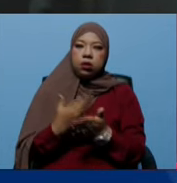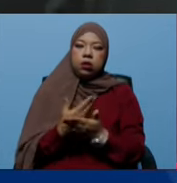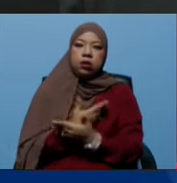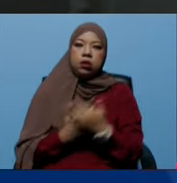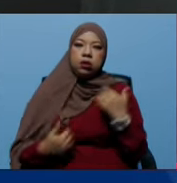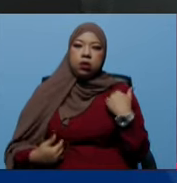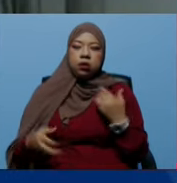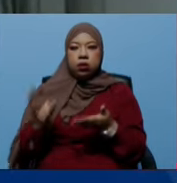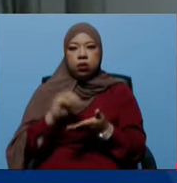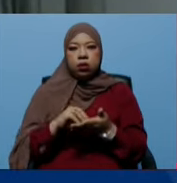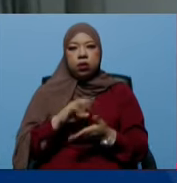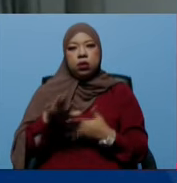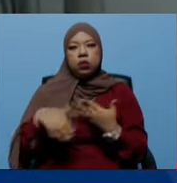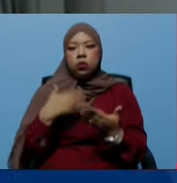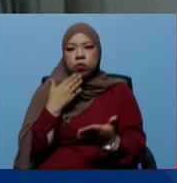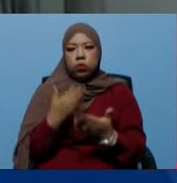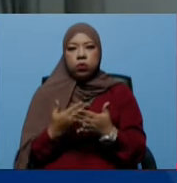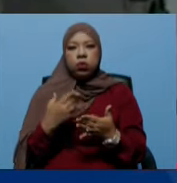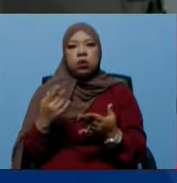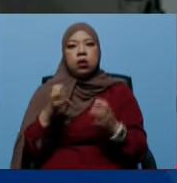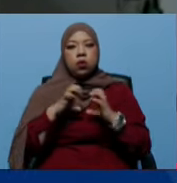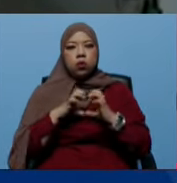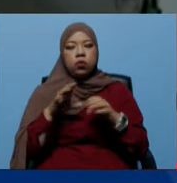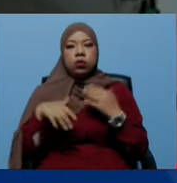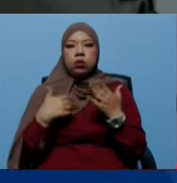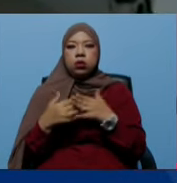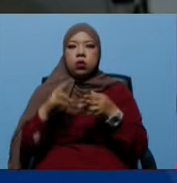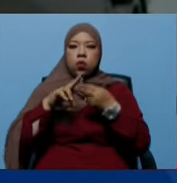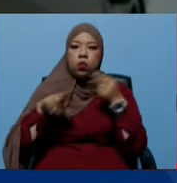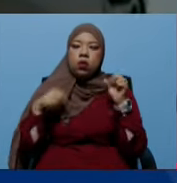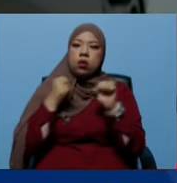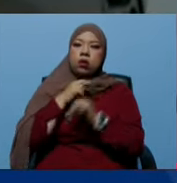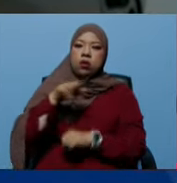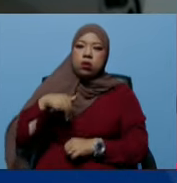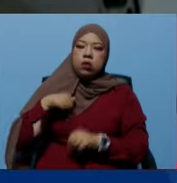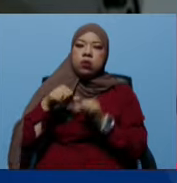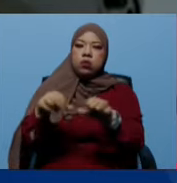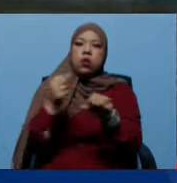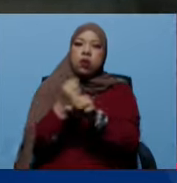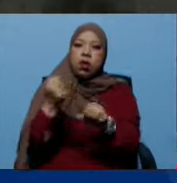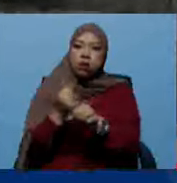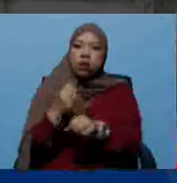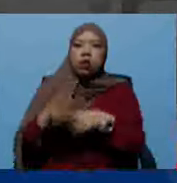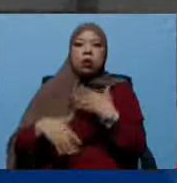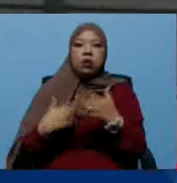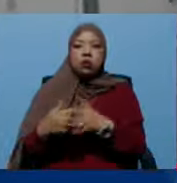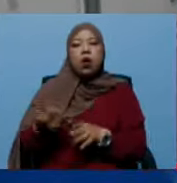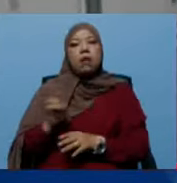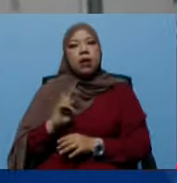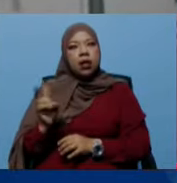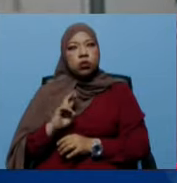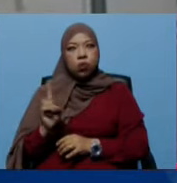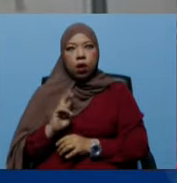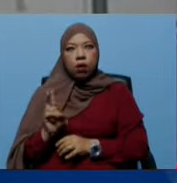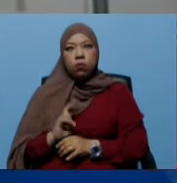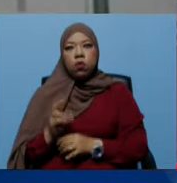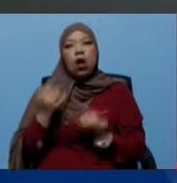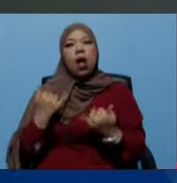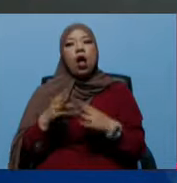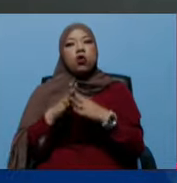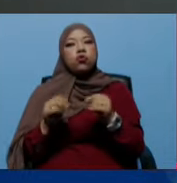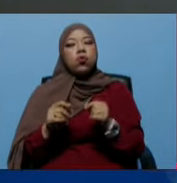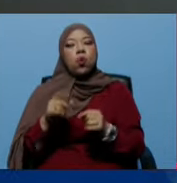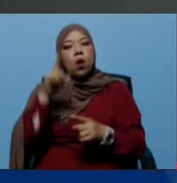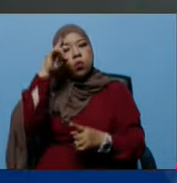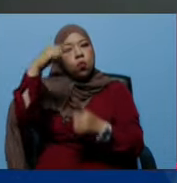de reiterarles nuestro agradecimiento desde el corazón y comprometernos con usted para seguir trabajando en el país que nos merecemos y que tenemos